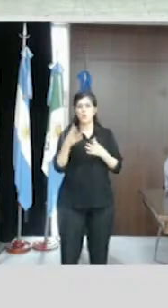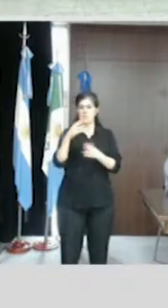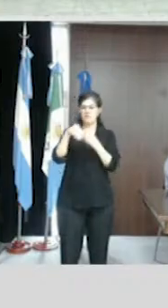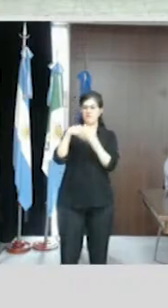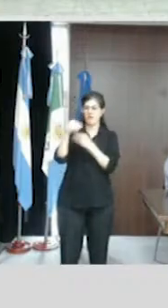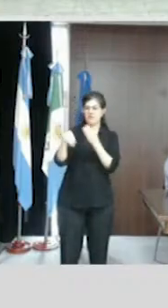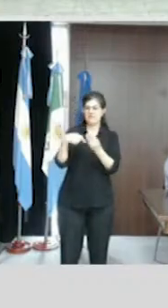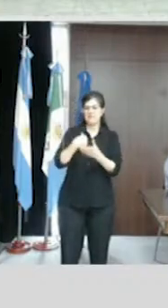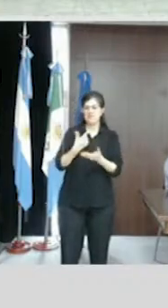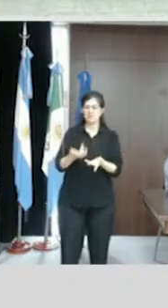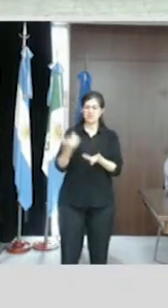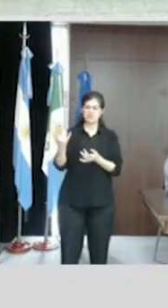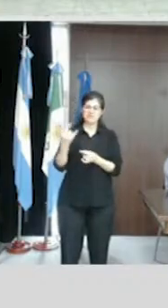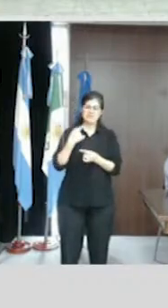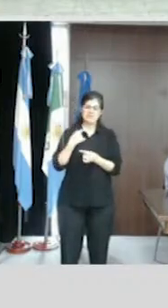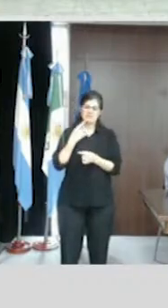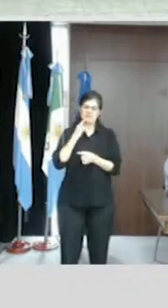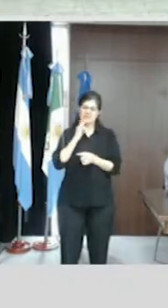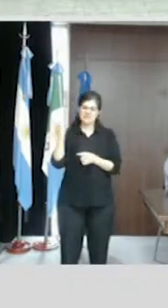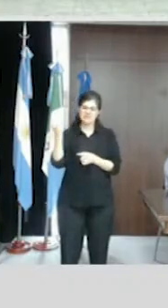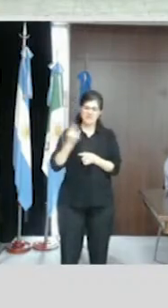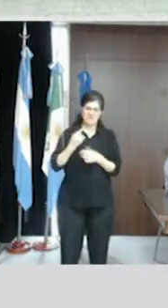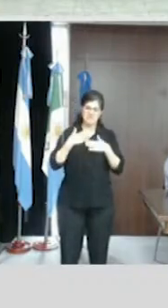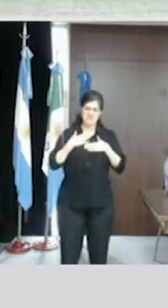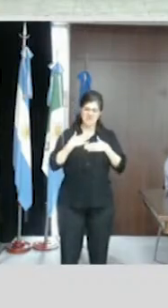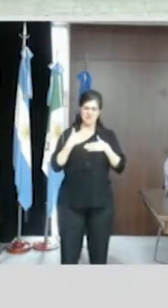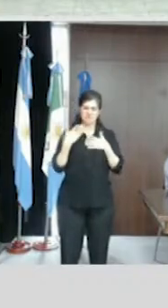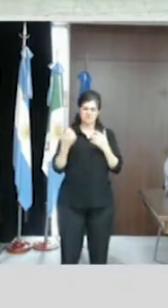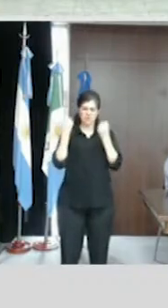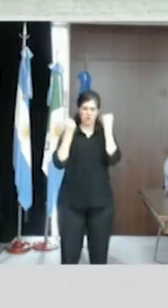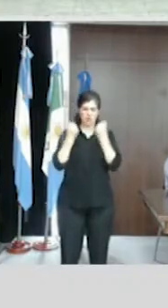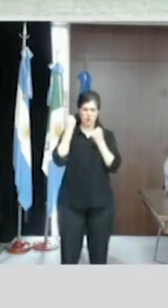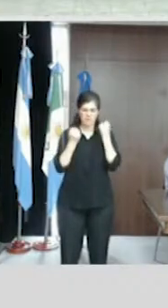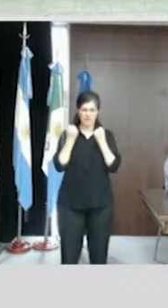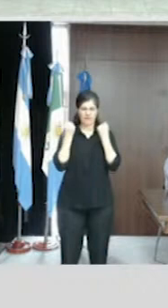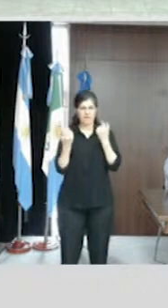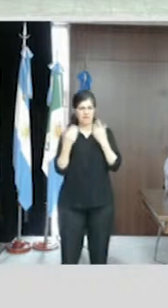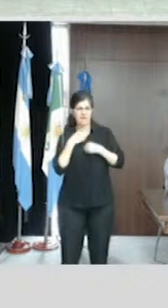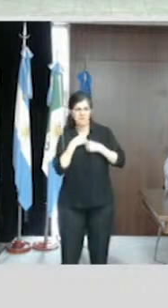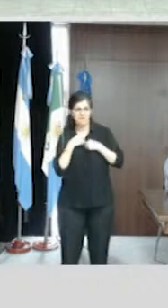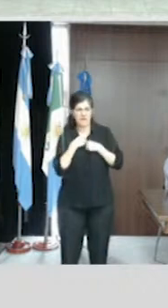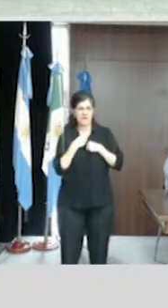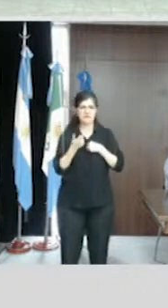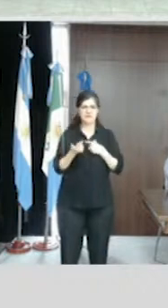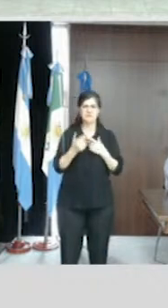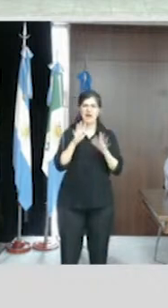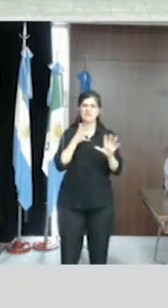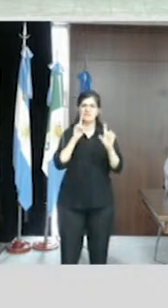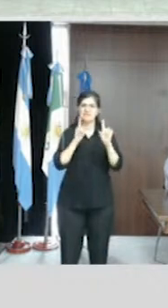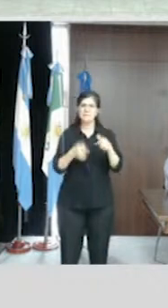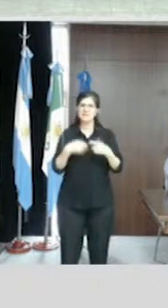familia, de manera afectiva, de manera económica, la intranquilidad de no saber qué me sucede,